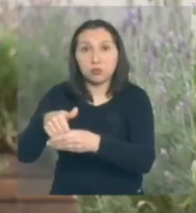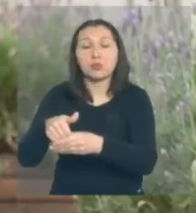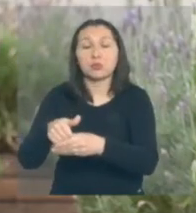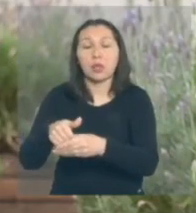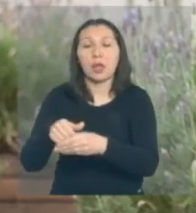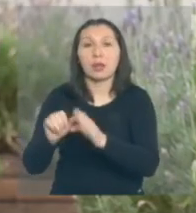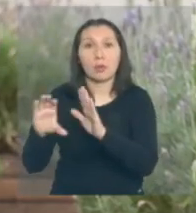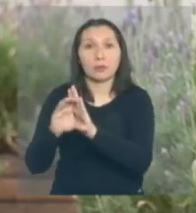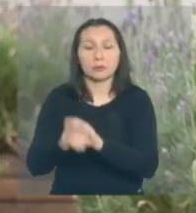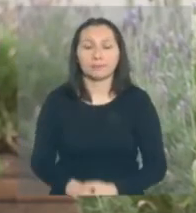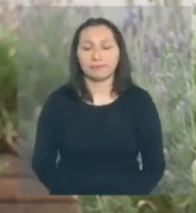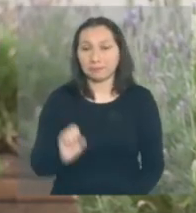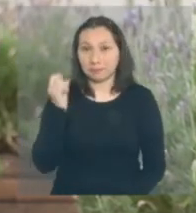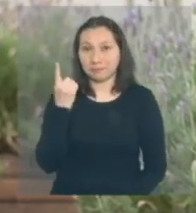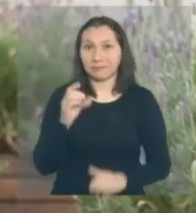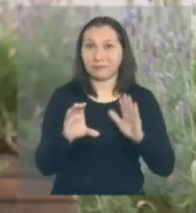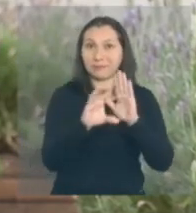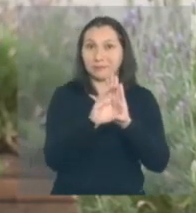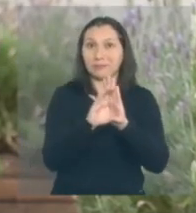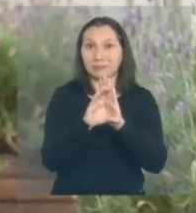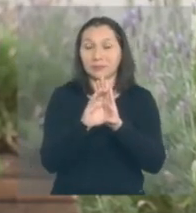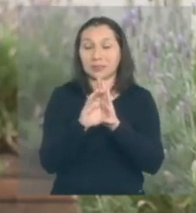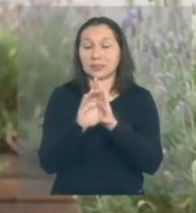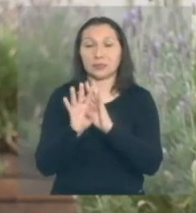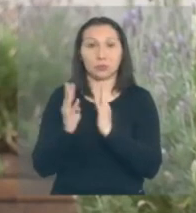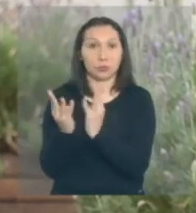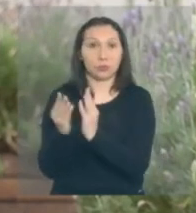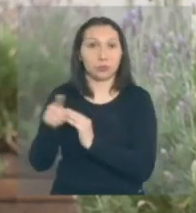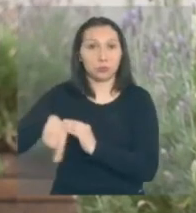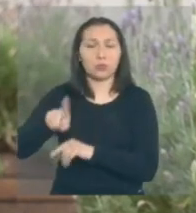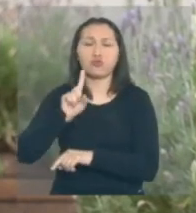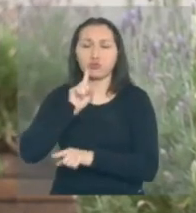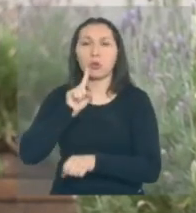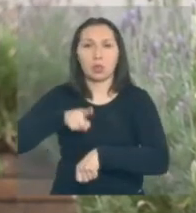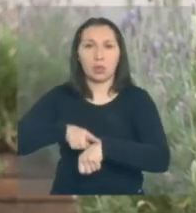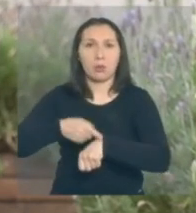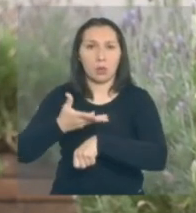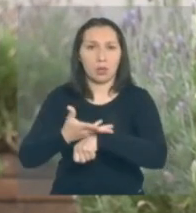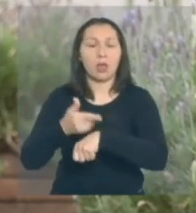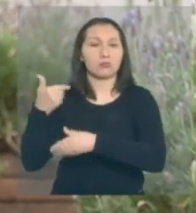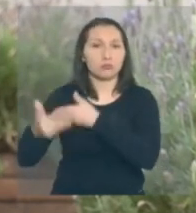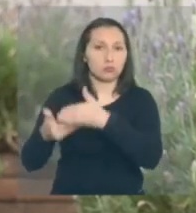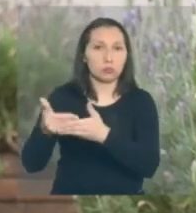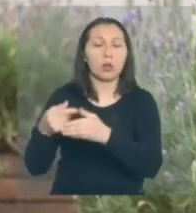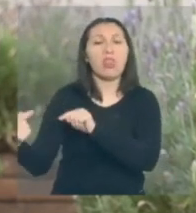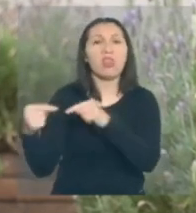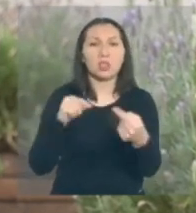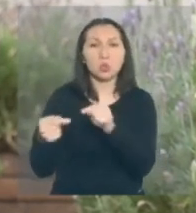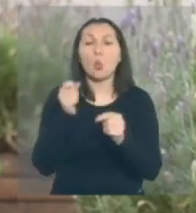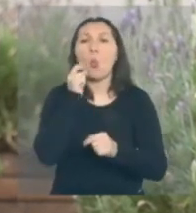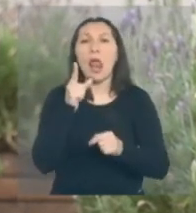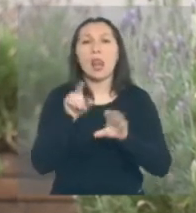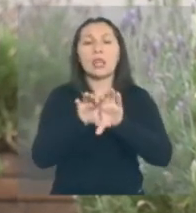primero, la Convención Constitucional todavía tiene tiempo y espacio dentro de sus procedimientos para discutir el